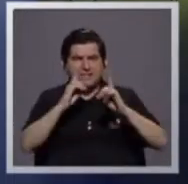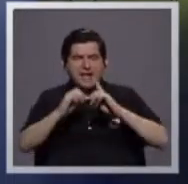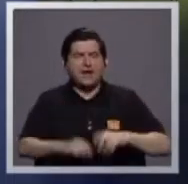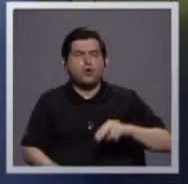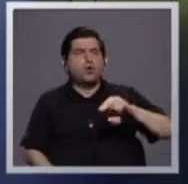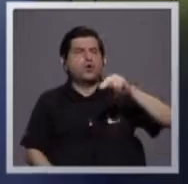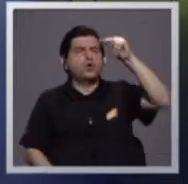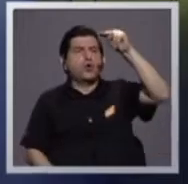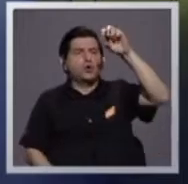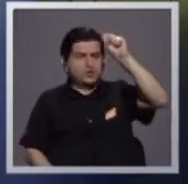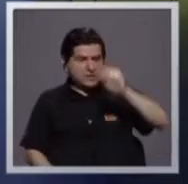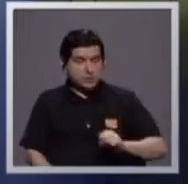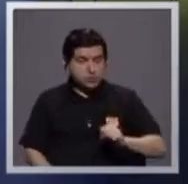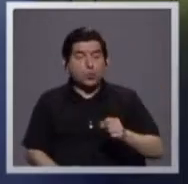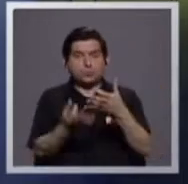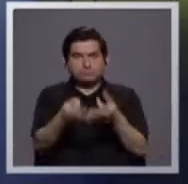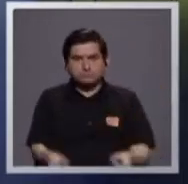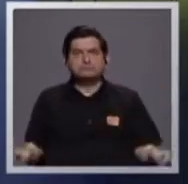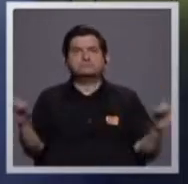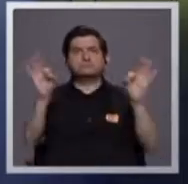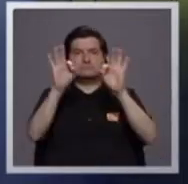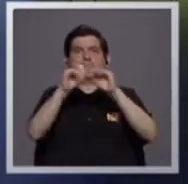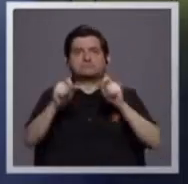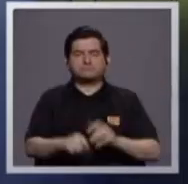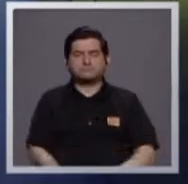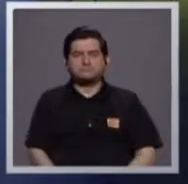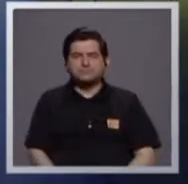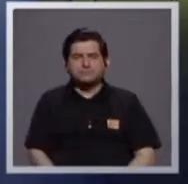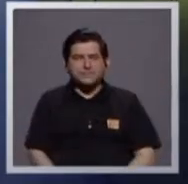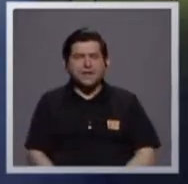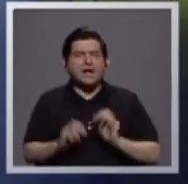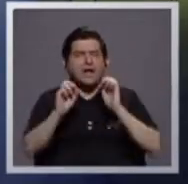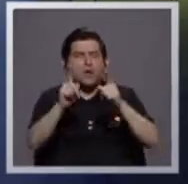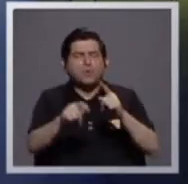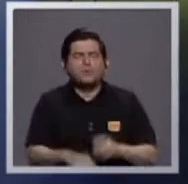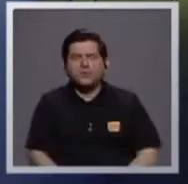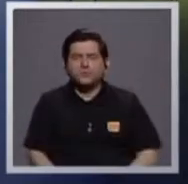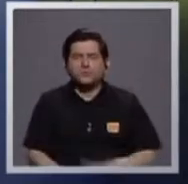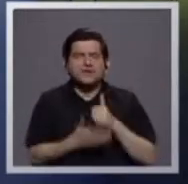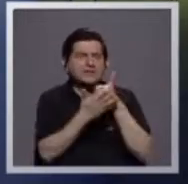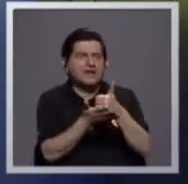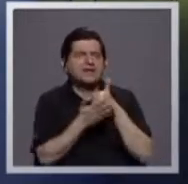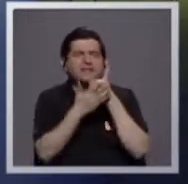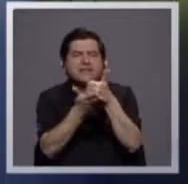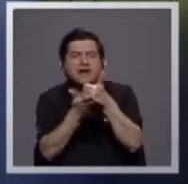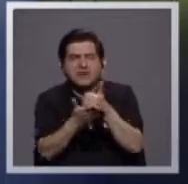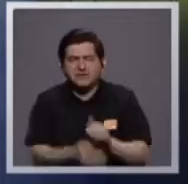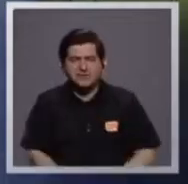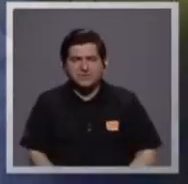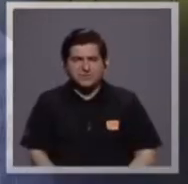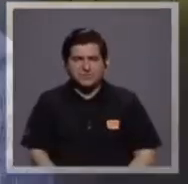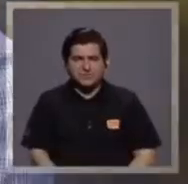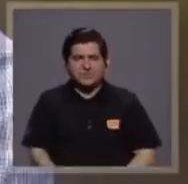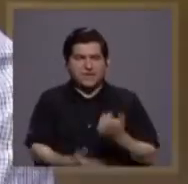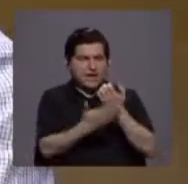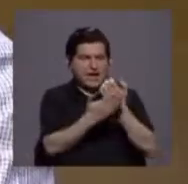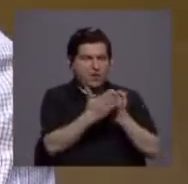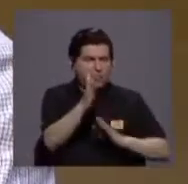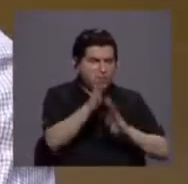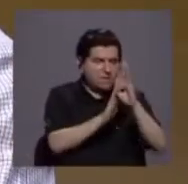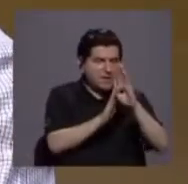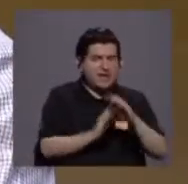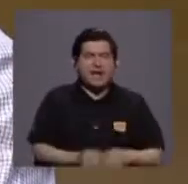norte-sur, importantísimo, ¿verdad? ¿Qué facilidades van a poder otorgar las economías más desarrolladas a las menos